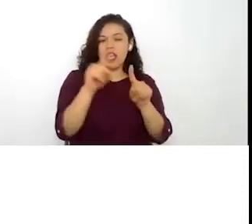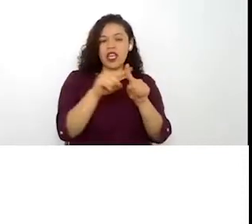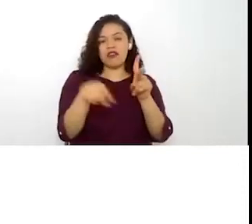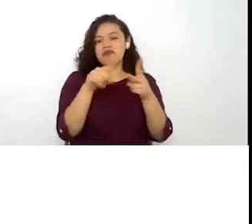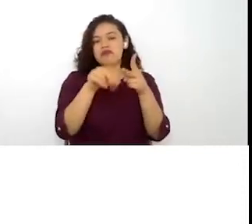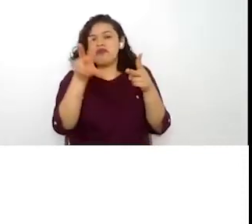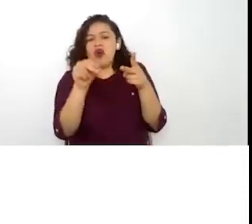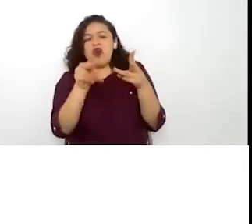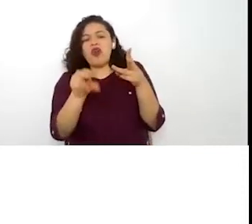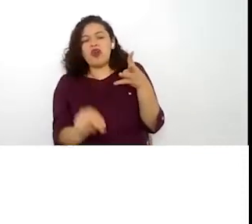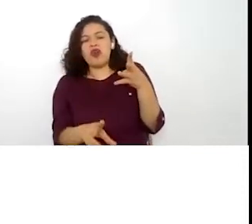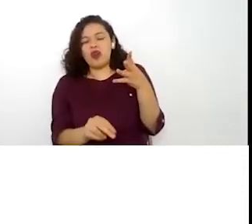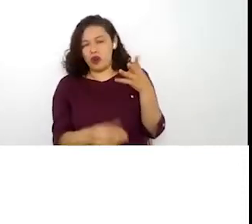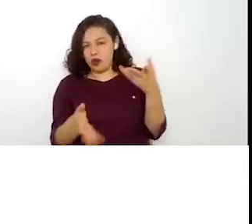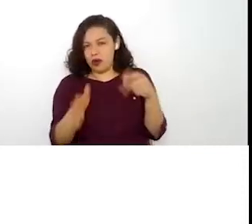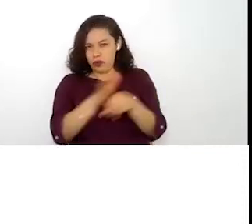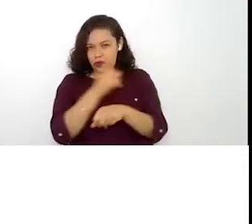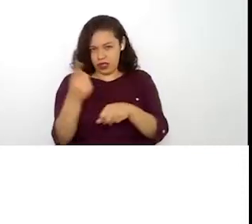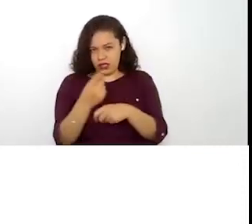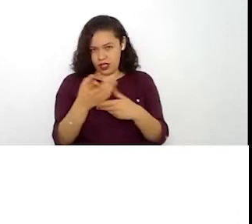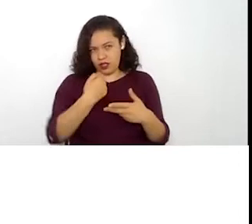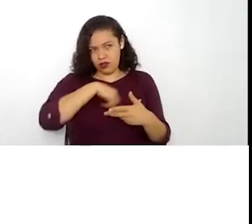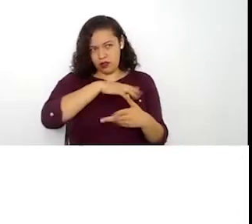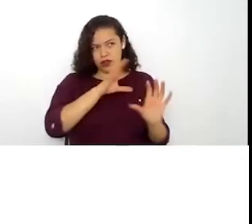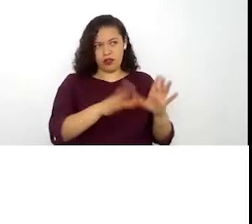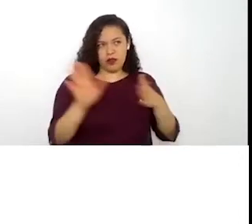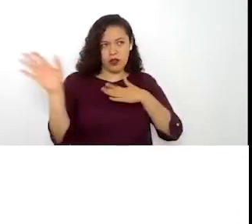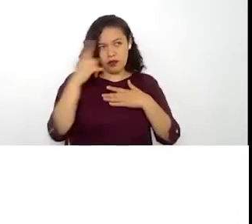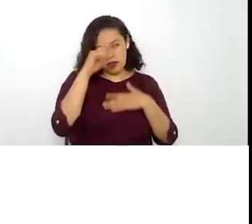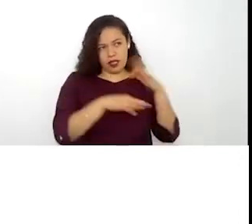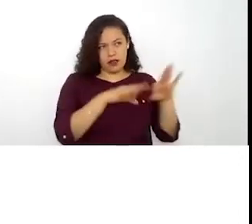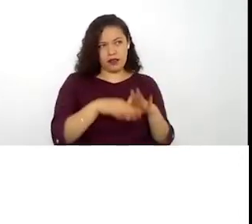comprometiendo en la comunidad a trabajar